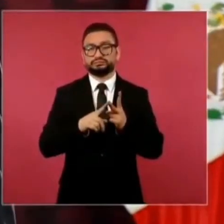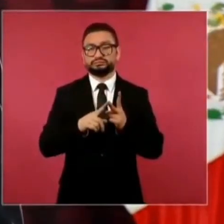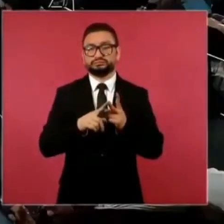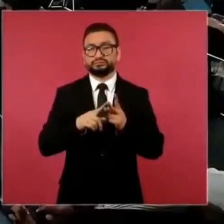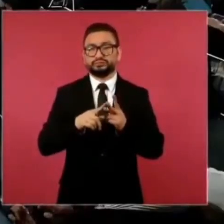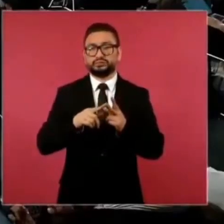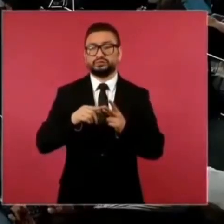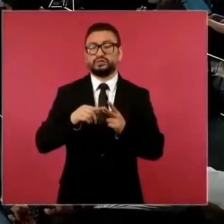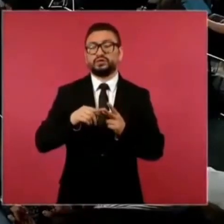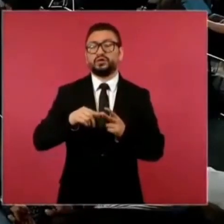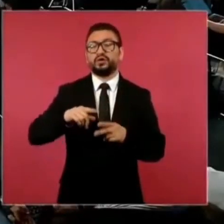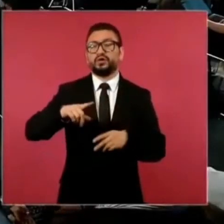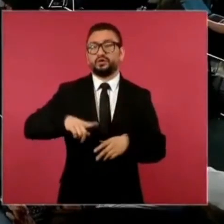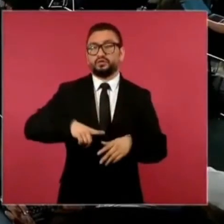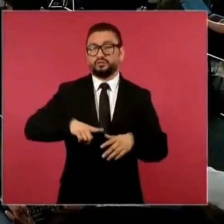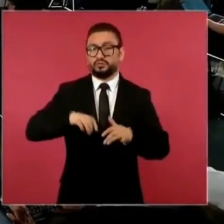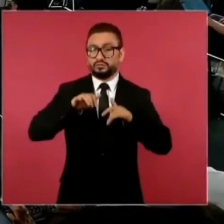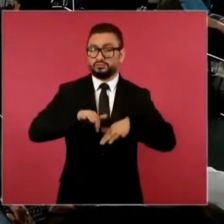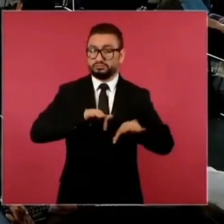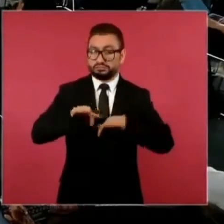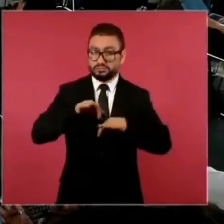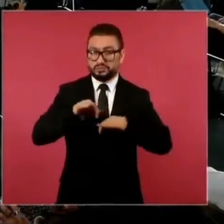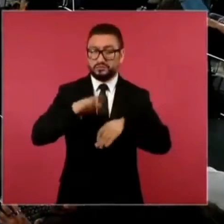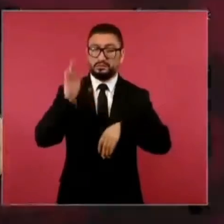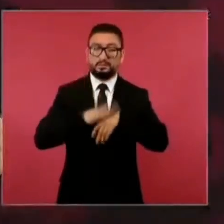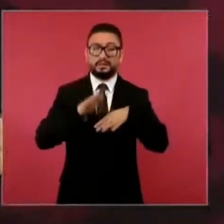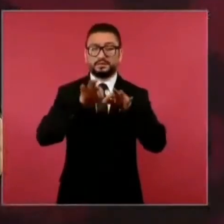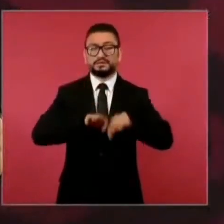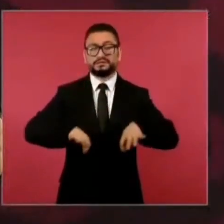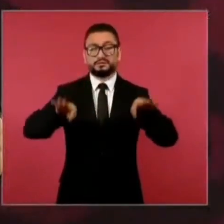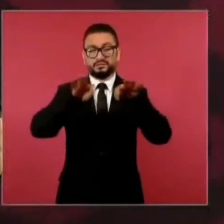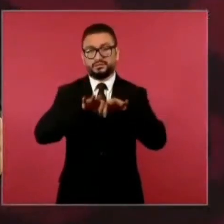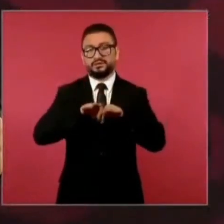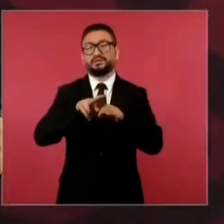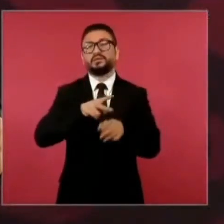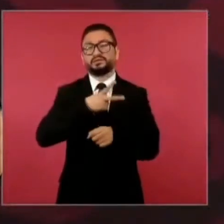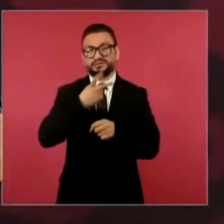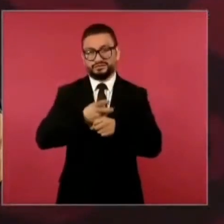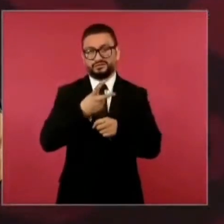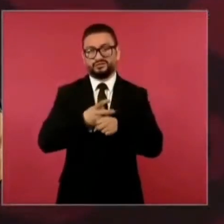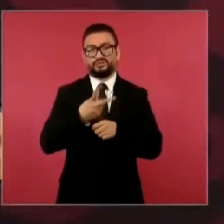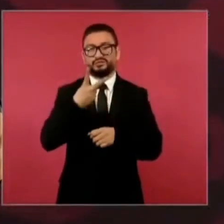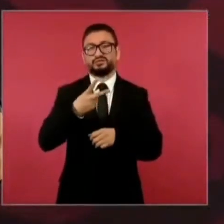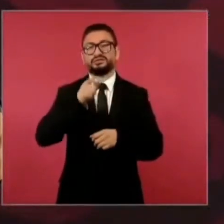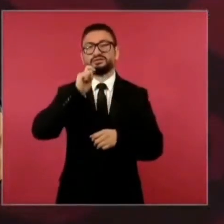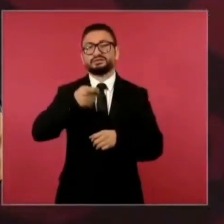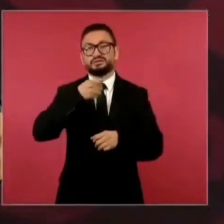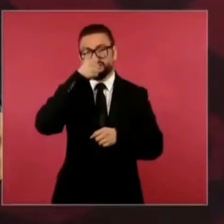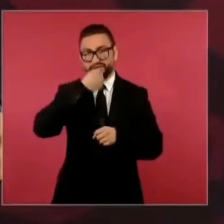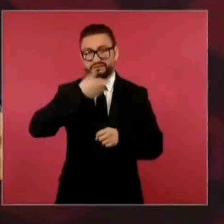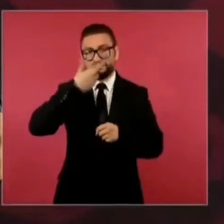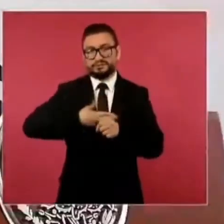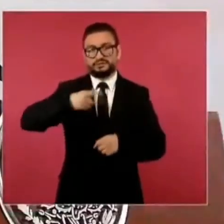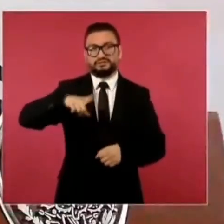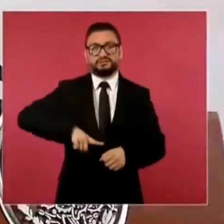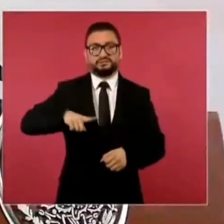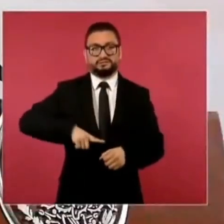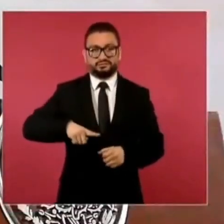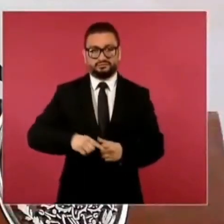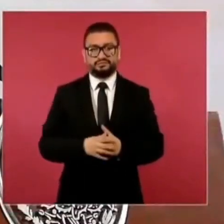funcionario servidor público más importante, el 2 era el secretario de Gobernación.